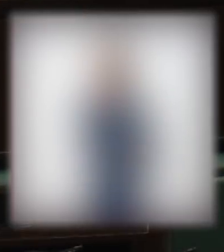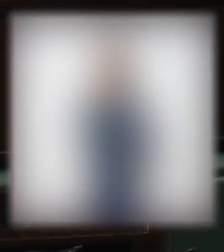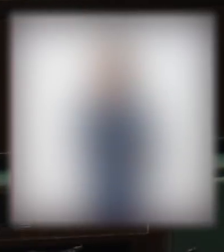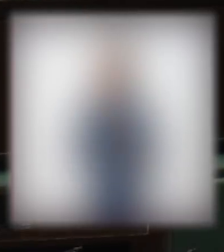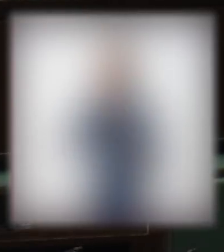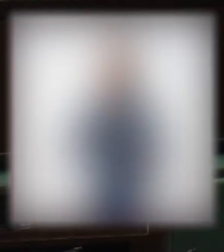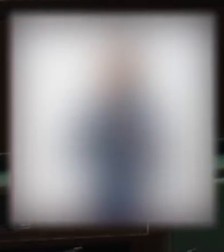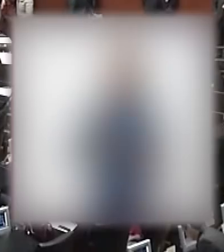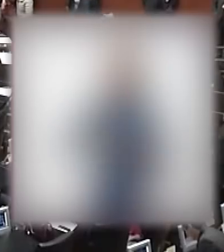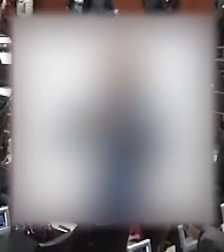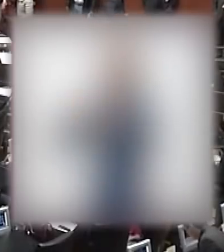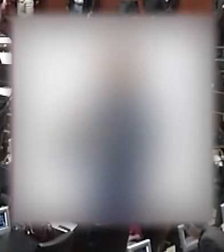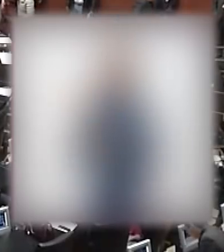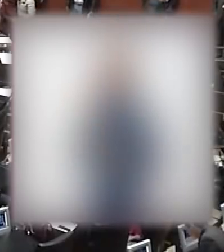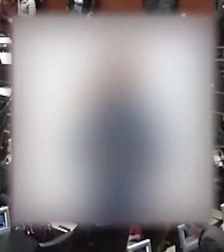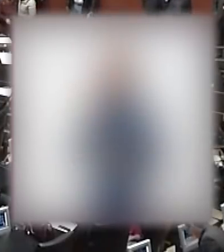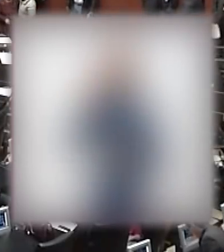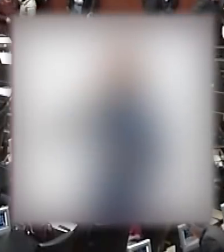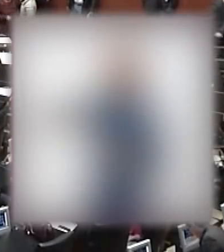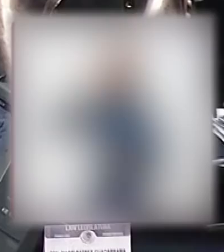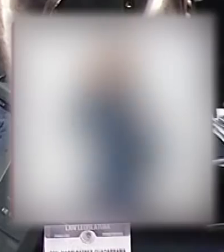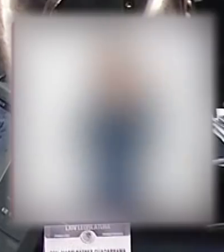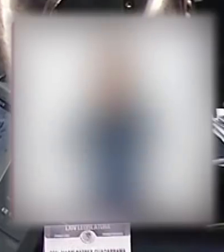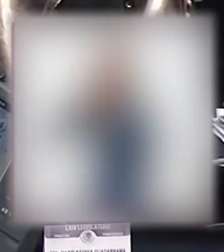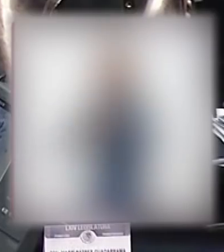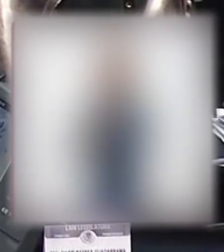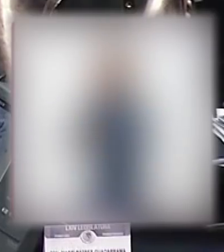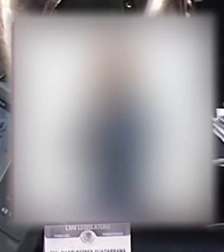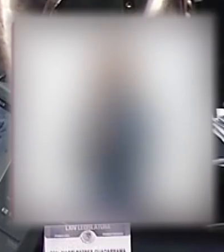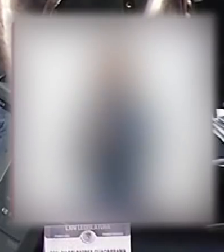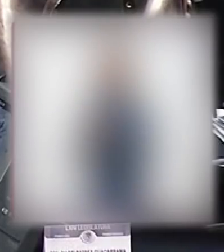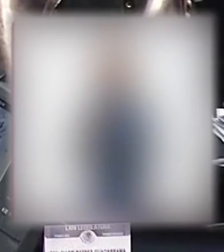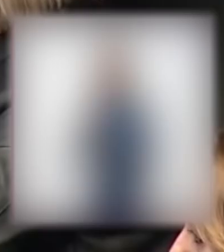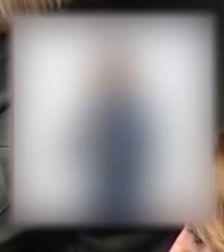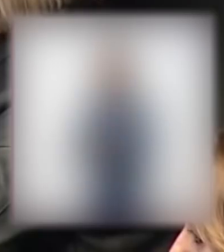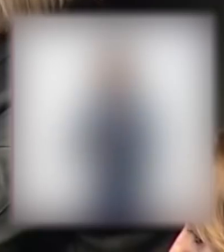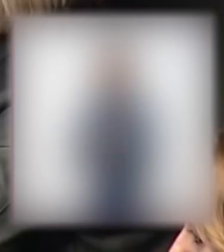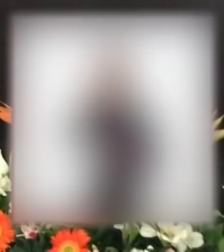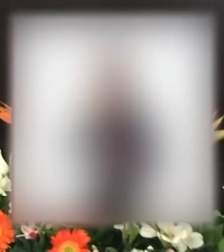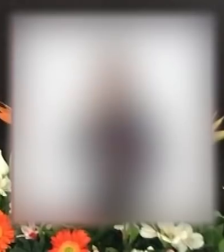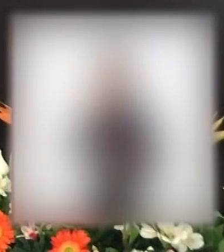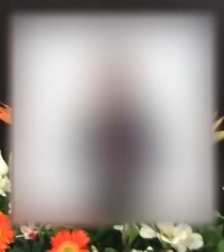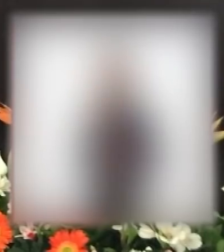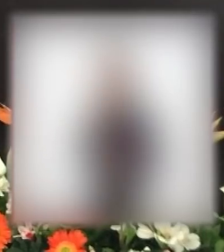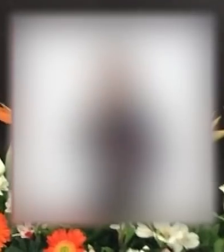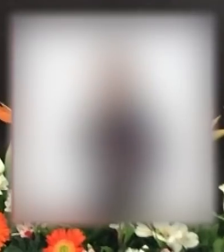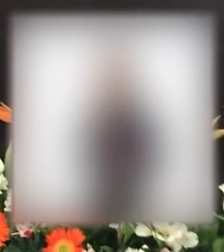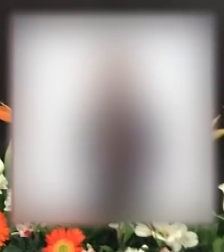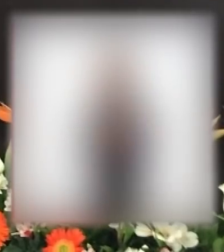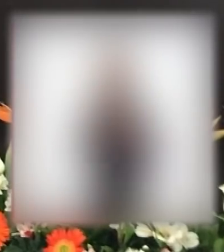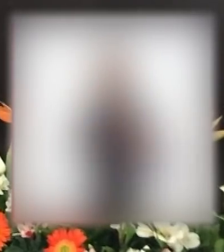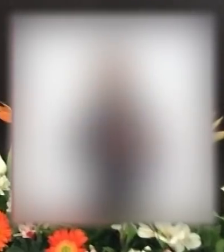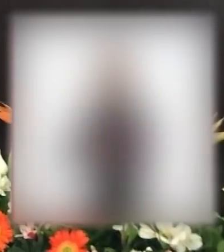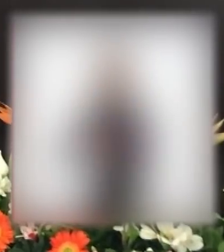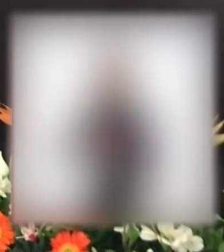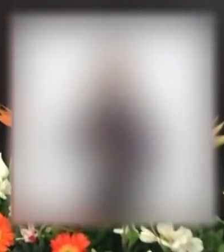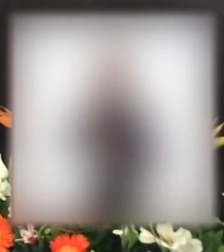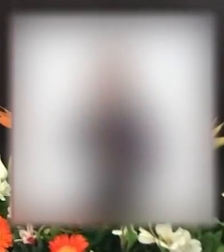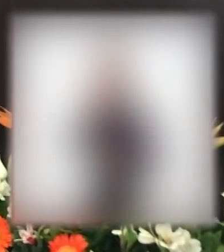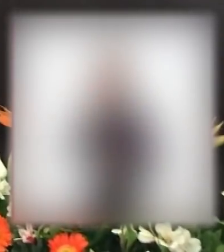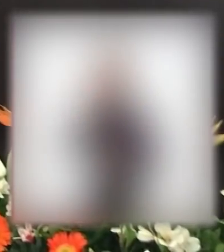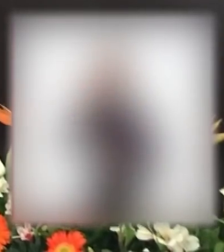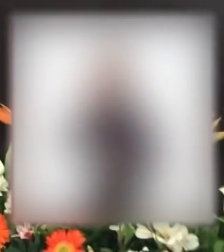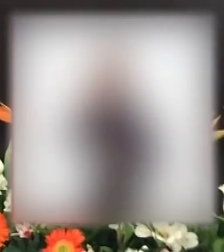por primera vez con una Fiscalía de Asuntos Internos encargada de combatir la corrupción. El presidente del Sindicato Nacional